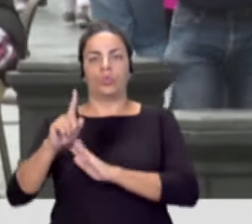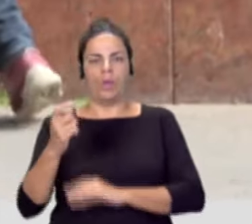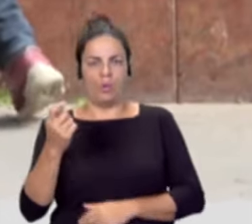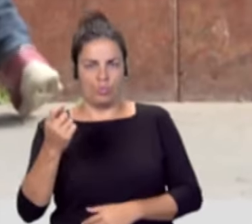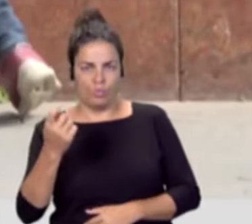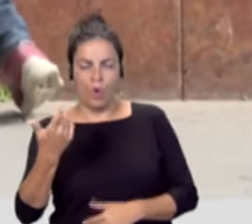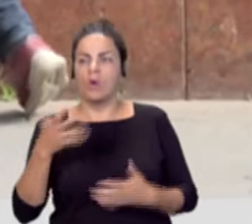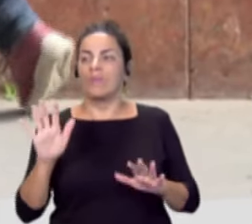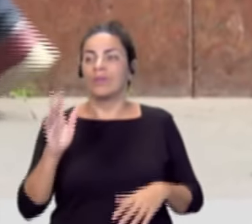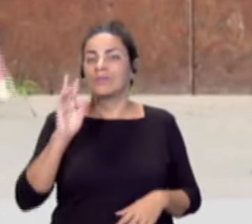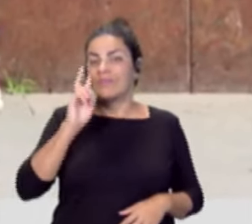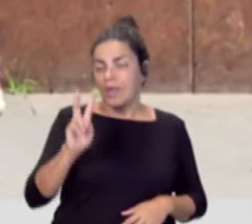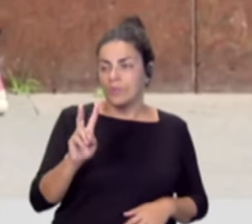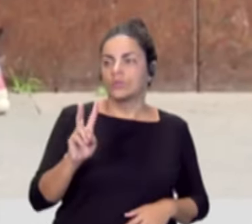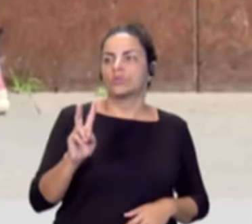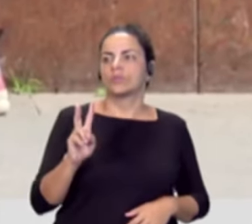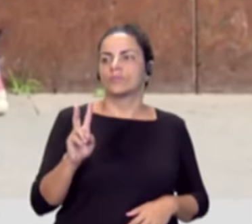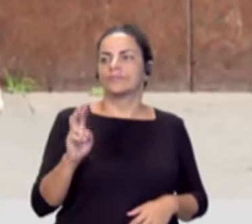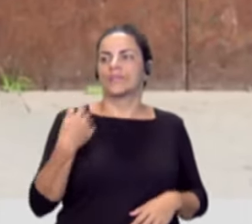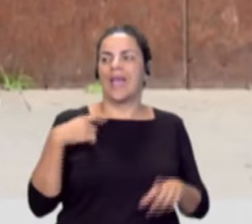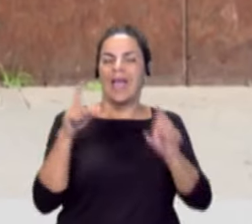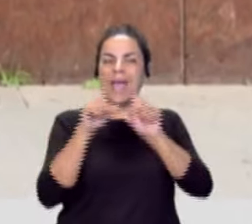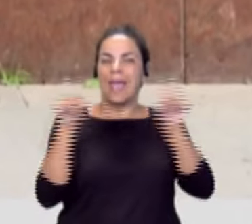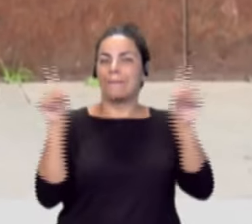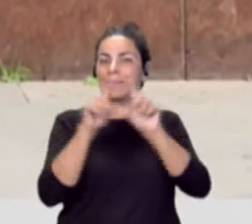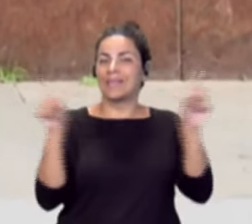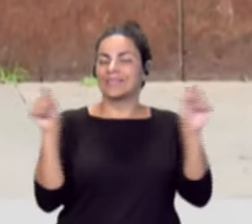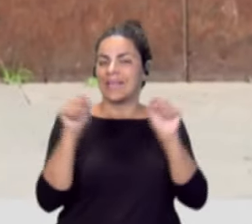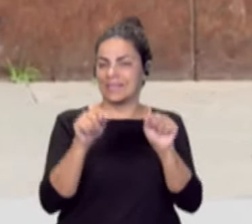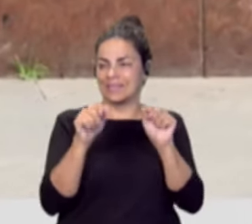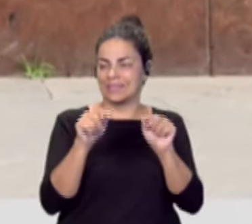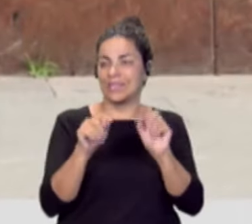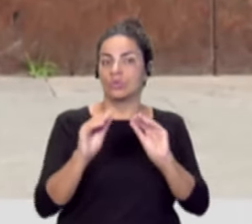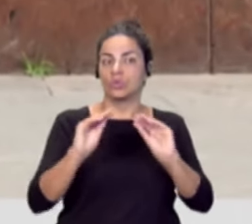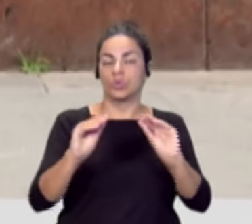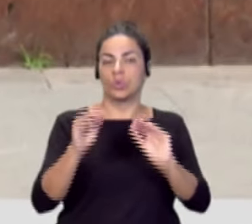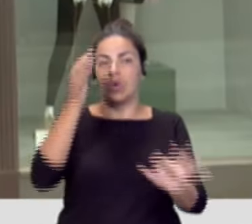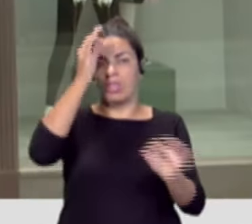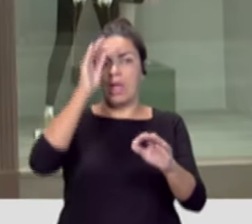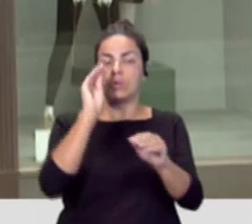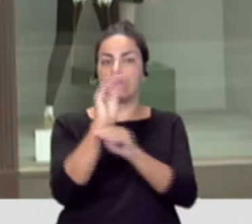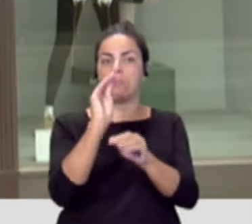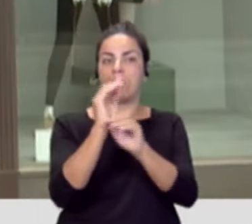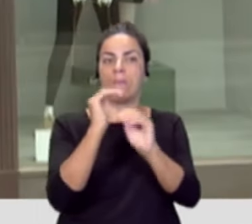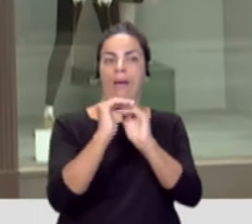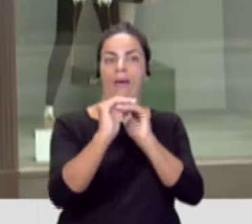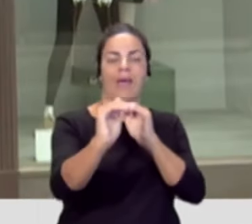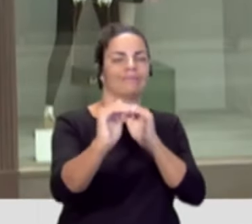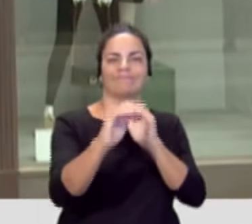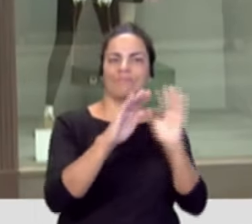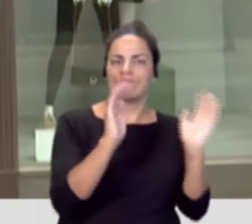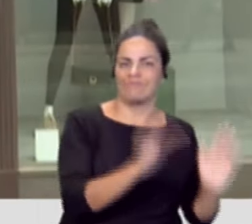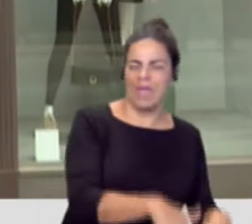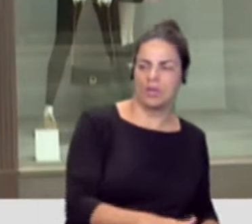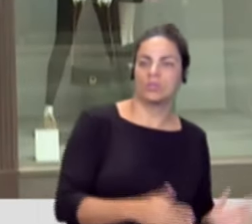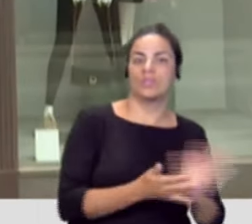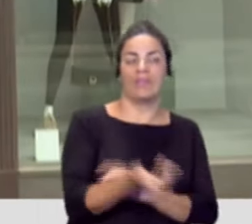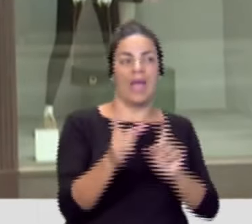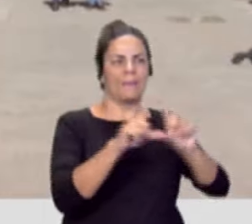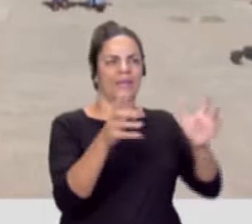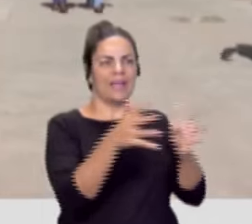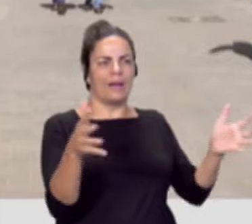que cada vez hay menos número de empresas con que las cifras se mantienen, de tal manera de que los grandes siguen siendo cada vez más